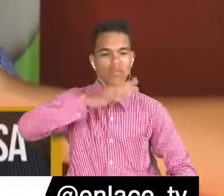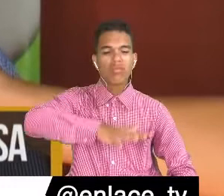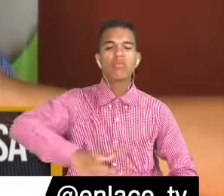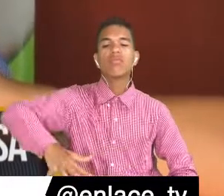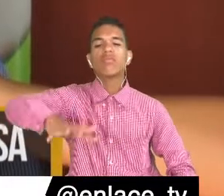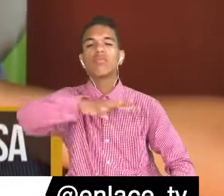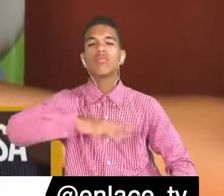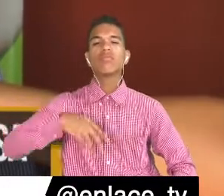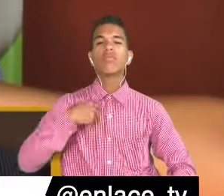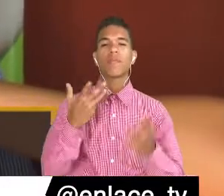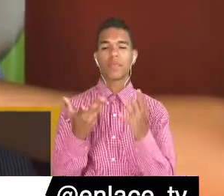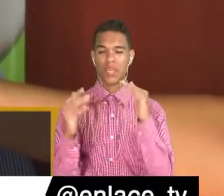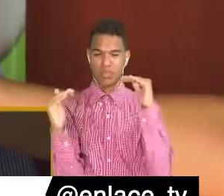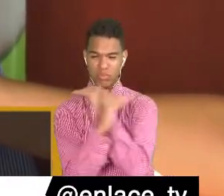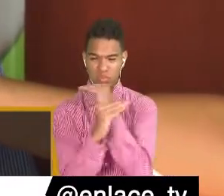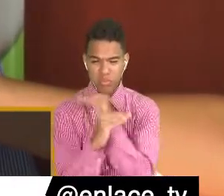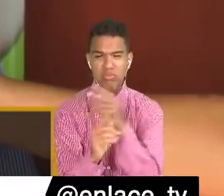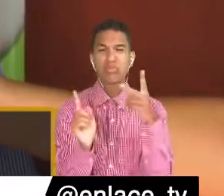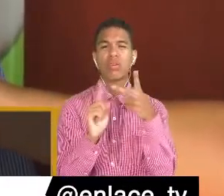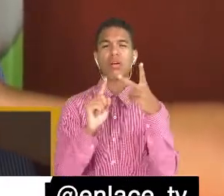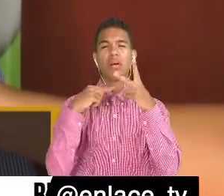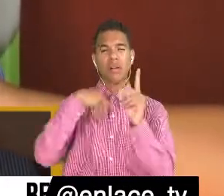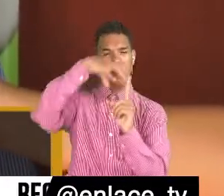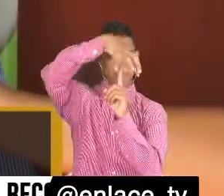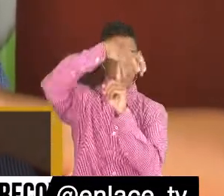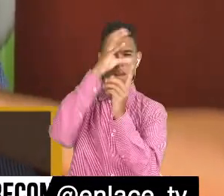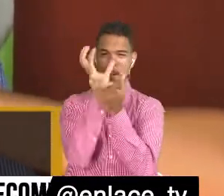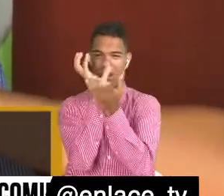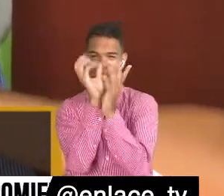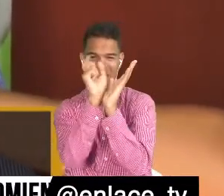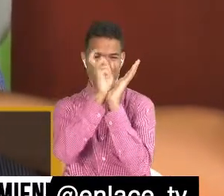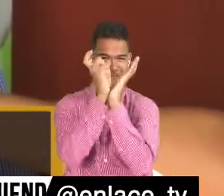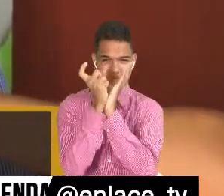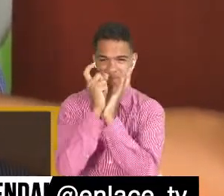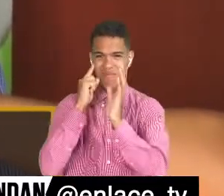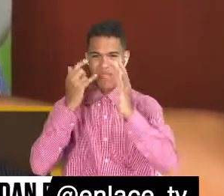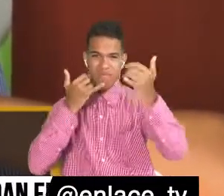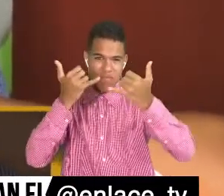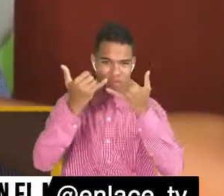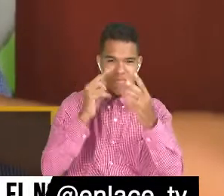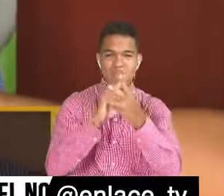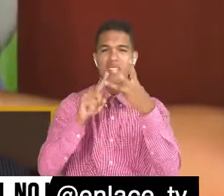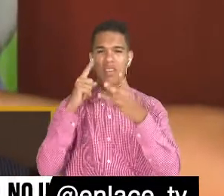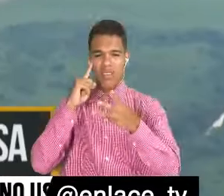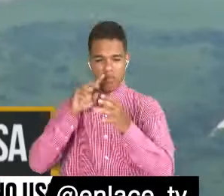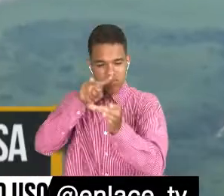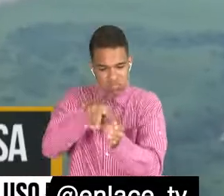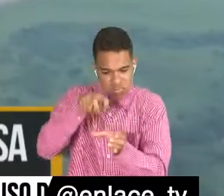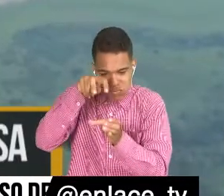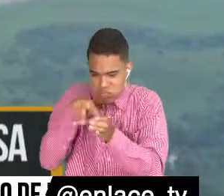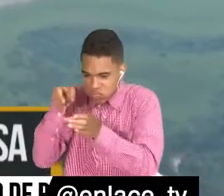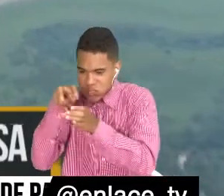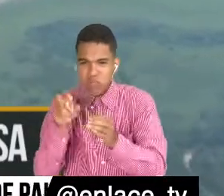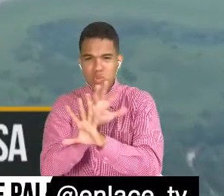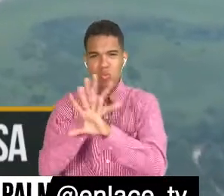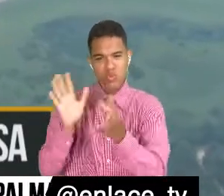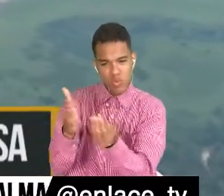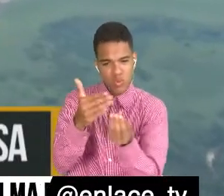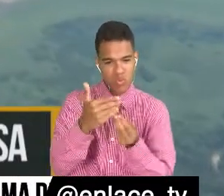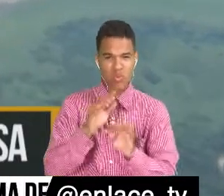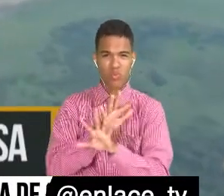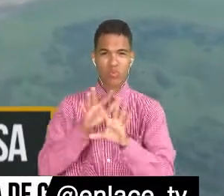de comunicación, adecuaciones de vía, las vías de acceso, el tema de la minería. Pues es una persona muy reconocida por eso. Al parecer, en la zona se